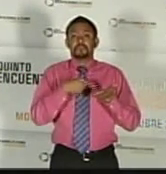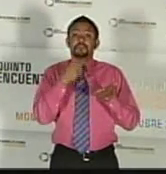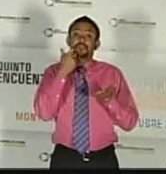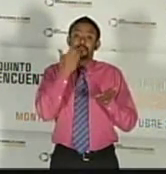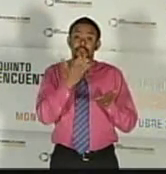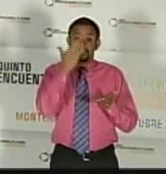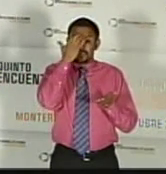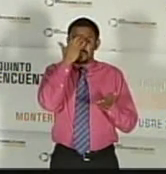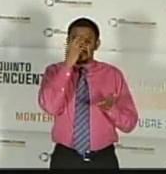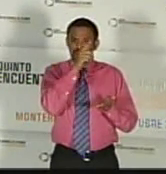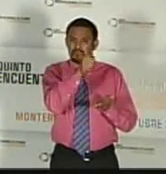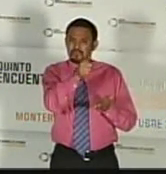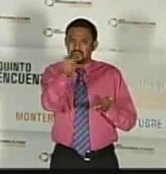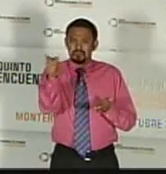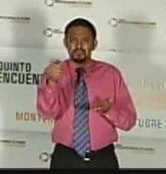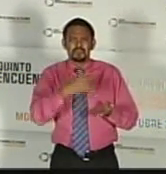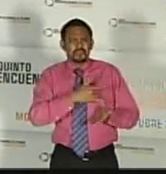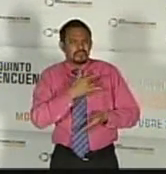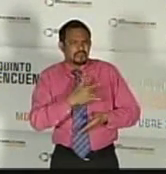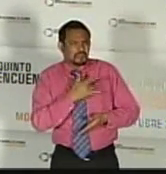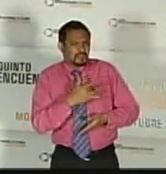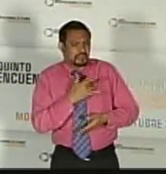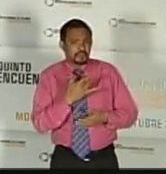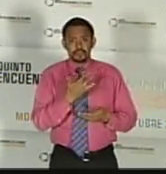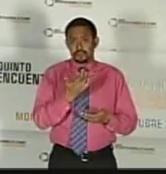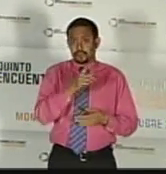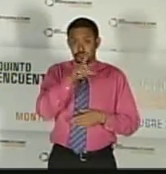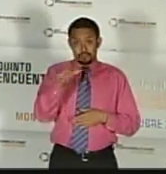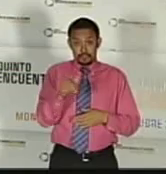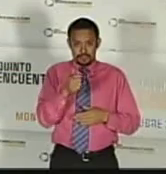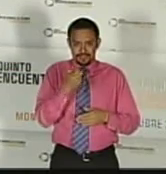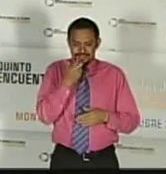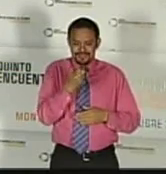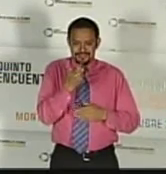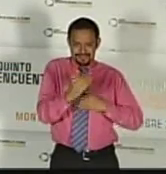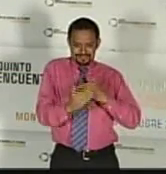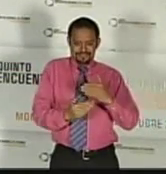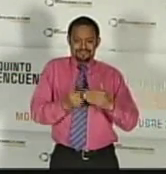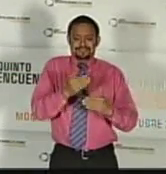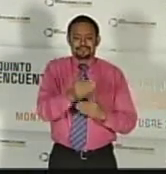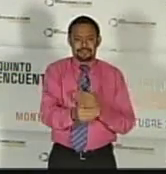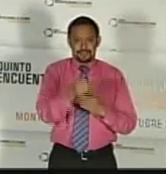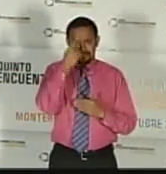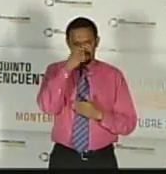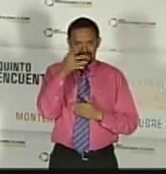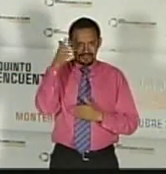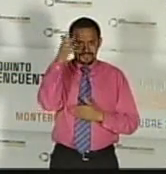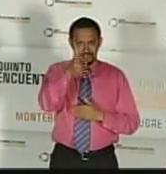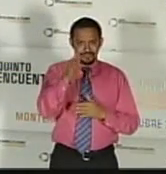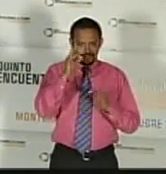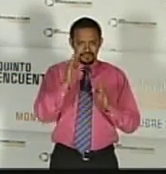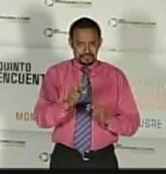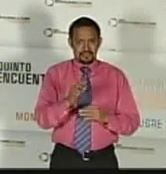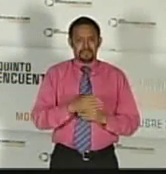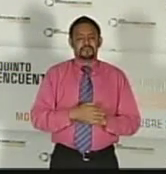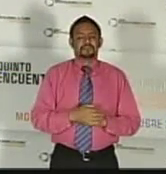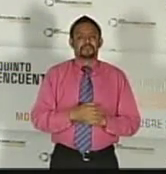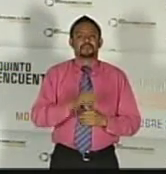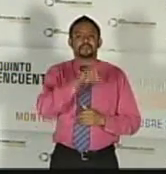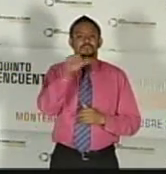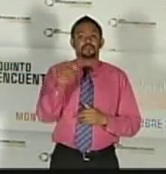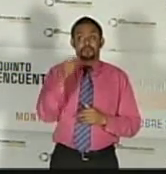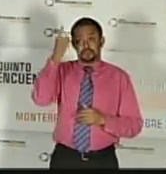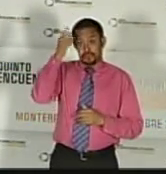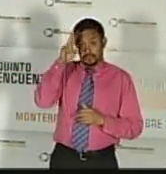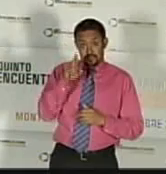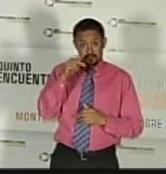conocer qué es lo que usted siente que es el siguiente paso para el bien futuro. I think Dr. Y yo creo que el doctor this,